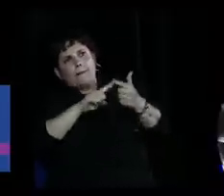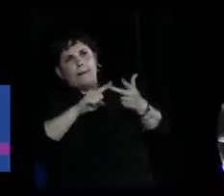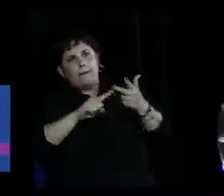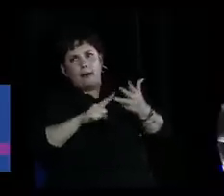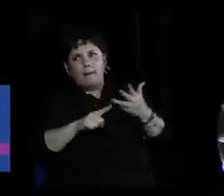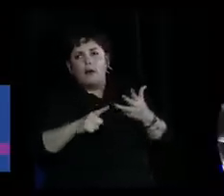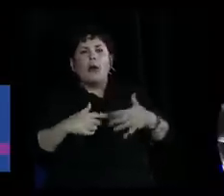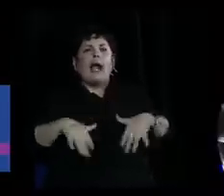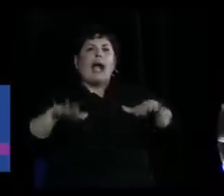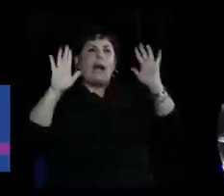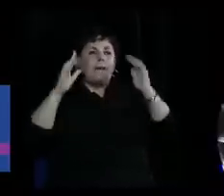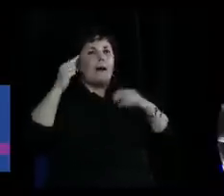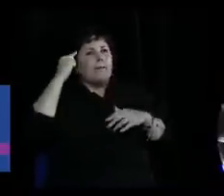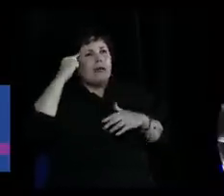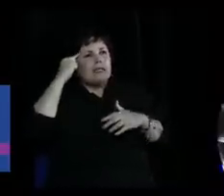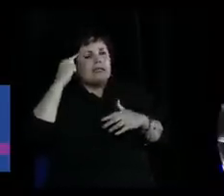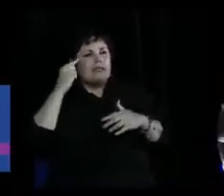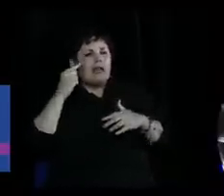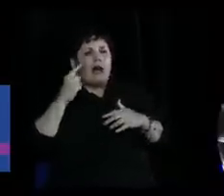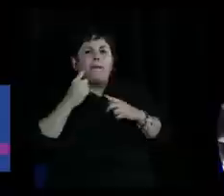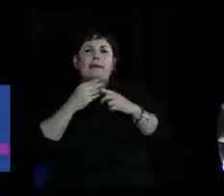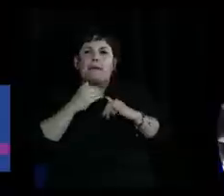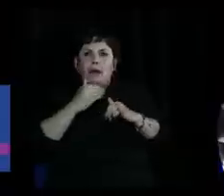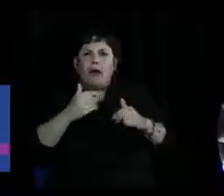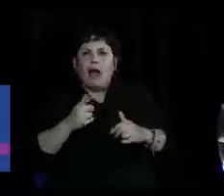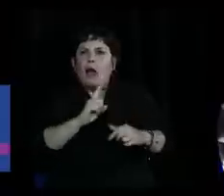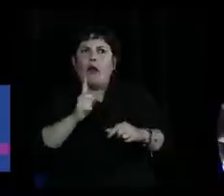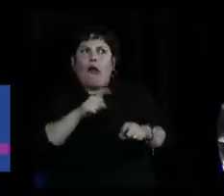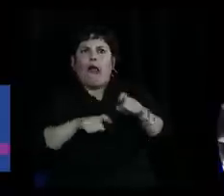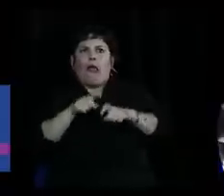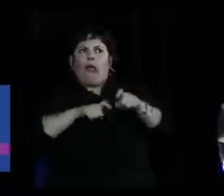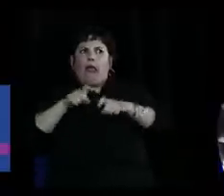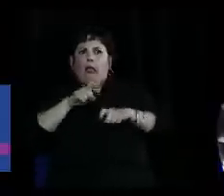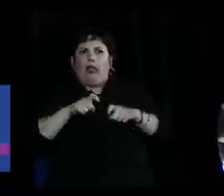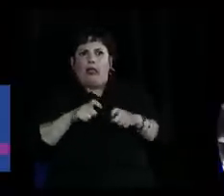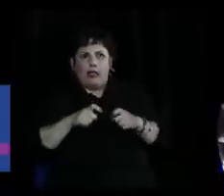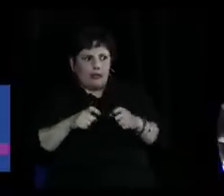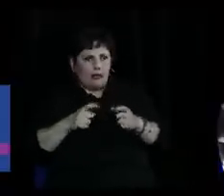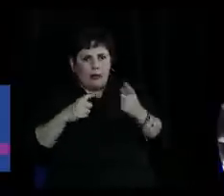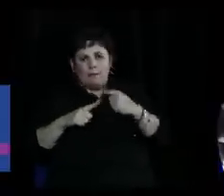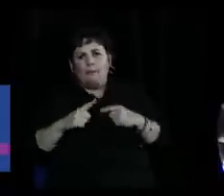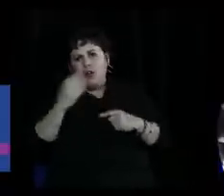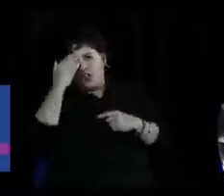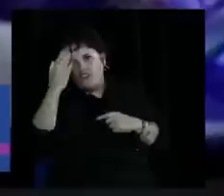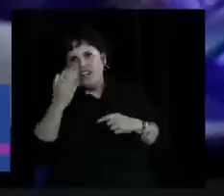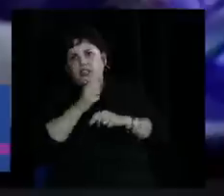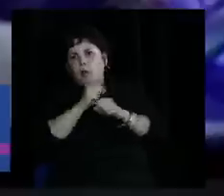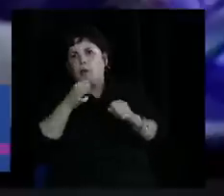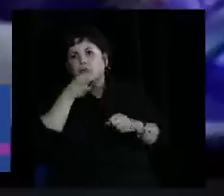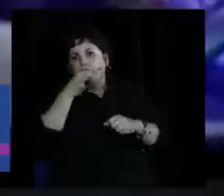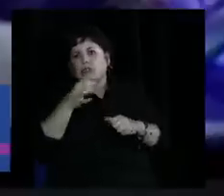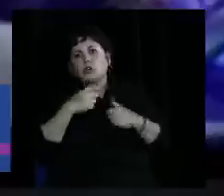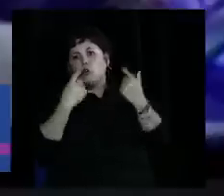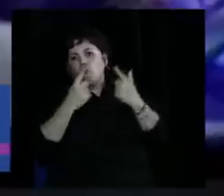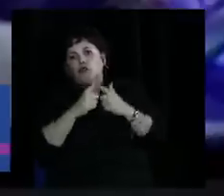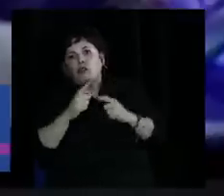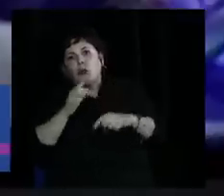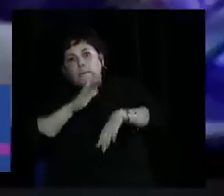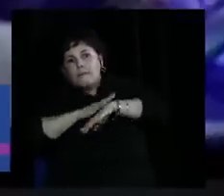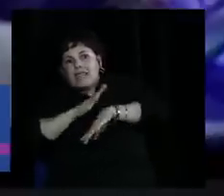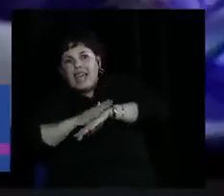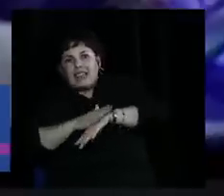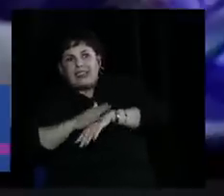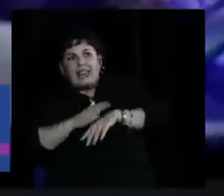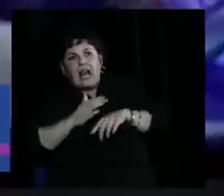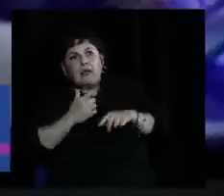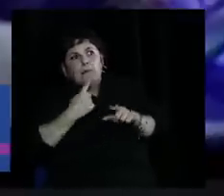repente pensaron que fue un paso en falso, dijeron, bueno, retrocedemos. Está, pero el Frente te puede decir, nosotros no la cuestionamos mientras la